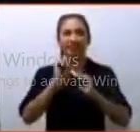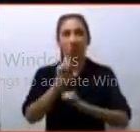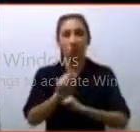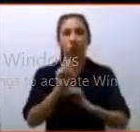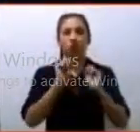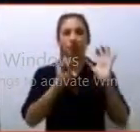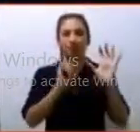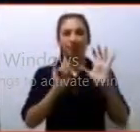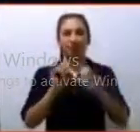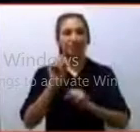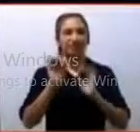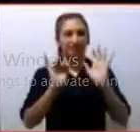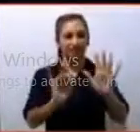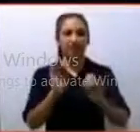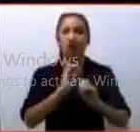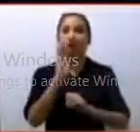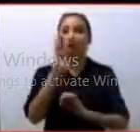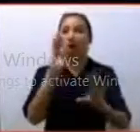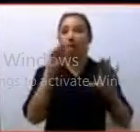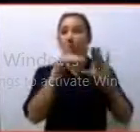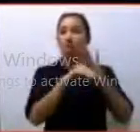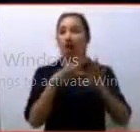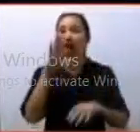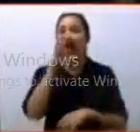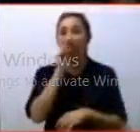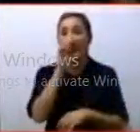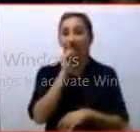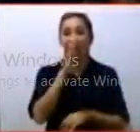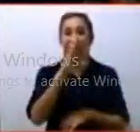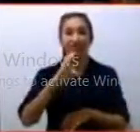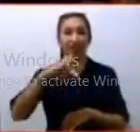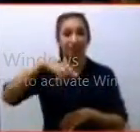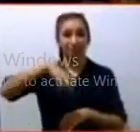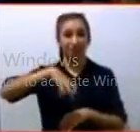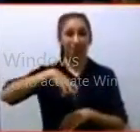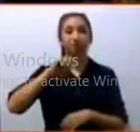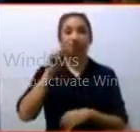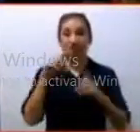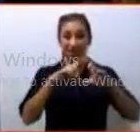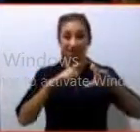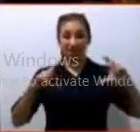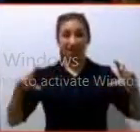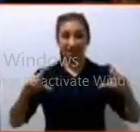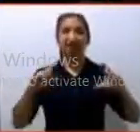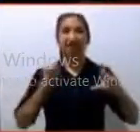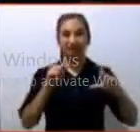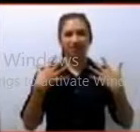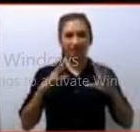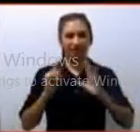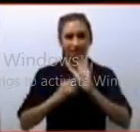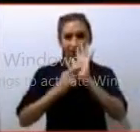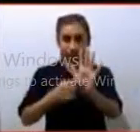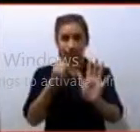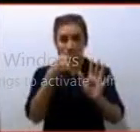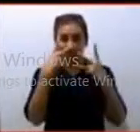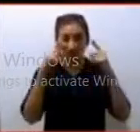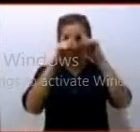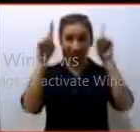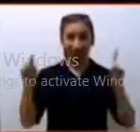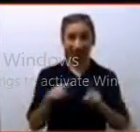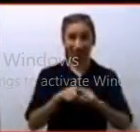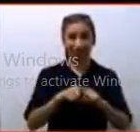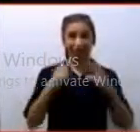998-361-677 o en las cuentas del BCP que están apareciendo ya en la parte de abajo. Todo durante estas 11 horas está apareciendo, como pueden ver ahorita en la